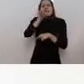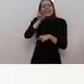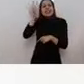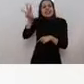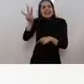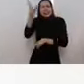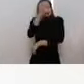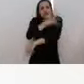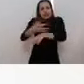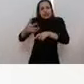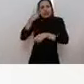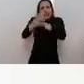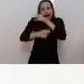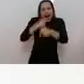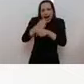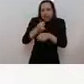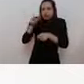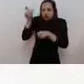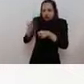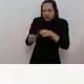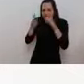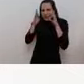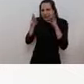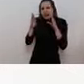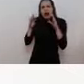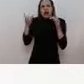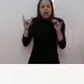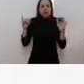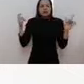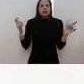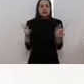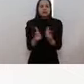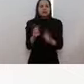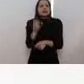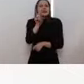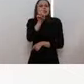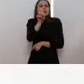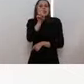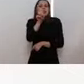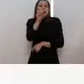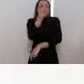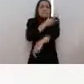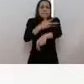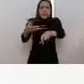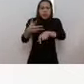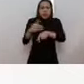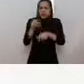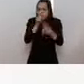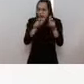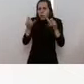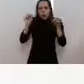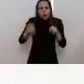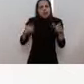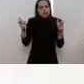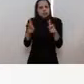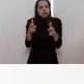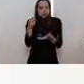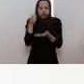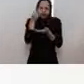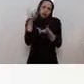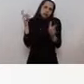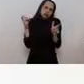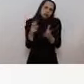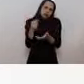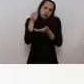a enel a 7 millones 400 en este tipo de pacientes y cuando evaluamos el costo anual